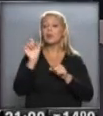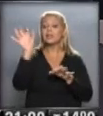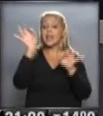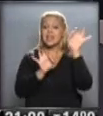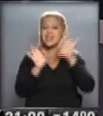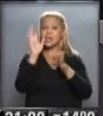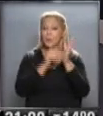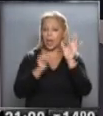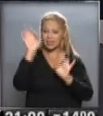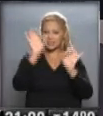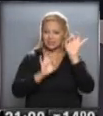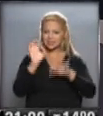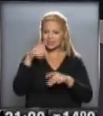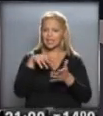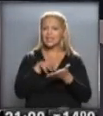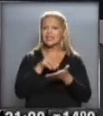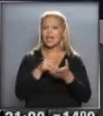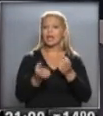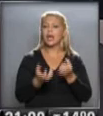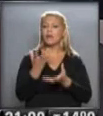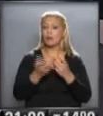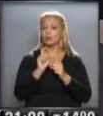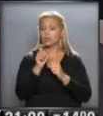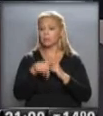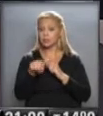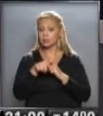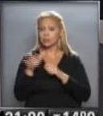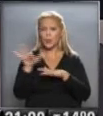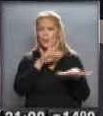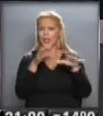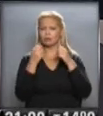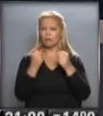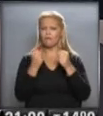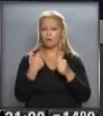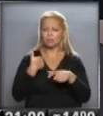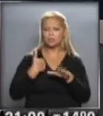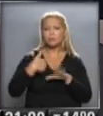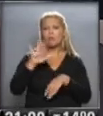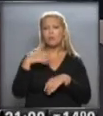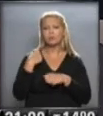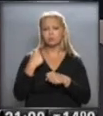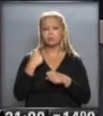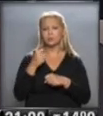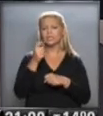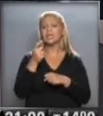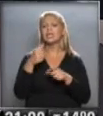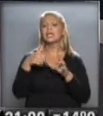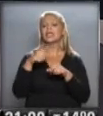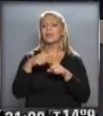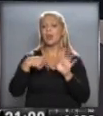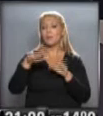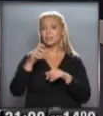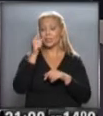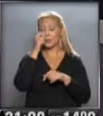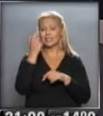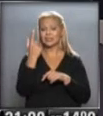aislada en Tierra del Fuego. Y en el resto del norte patagónico también vientos intensos del noroeste con máximas que alcanzarán los 21 grados. Como siempre,